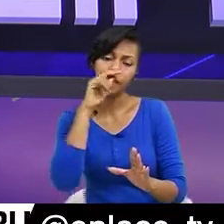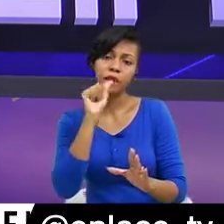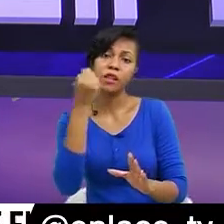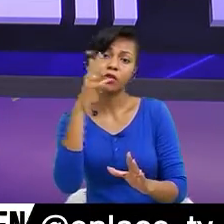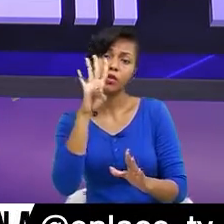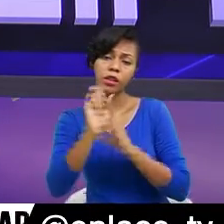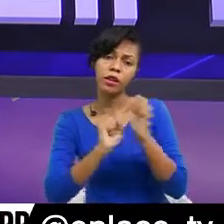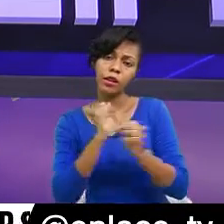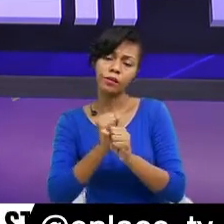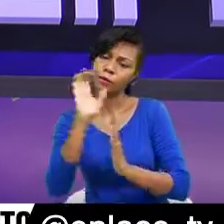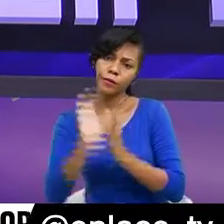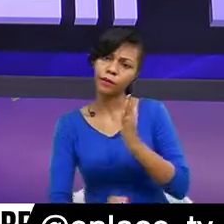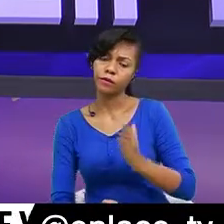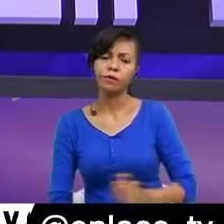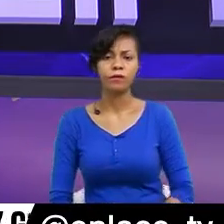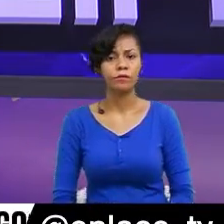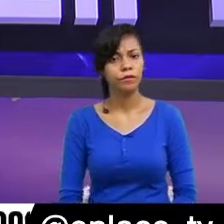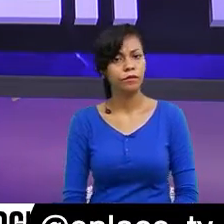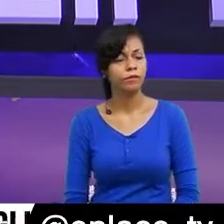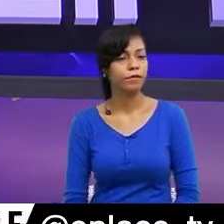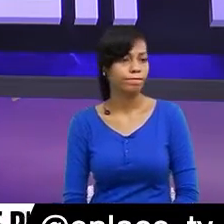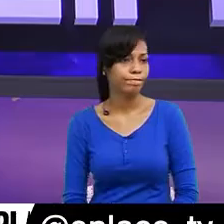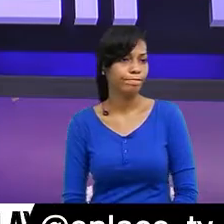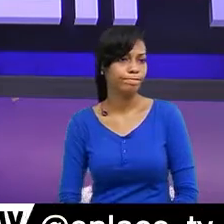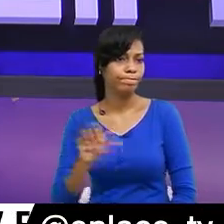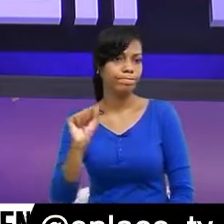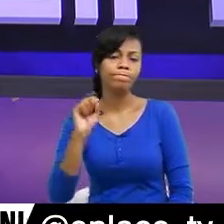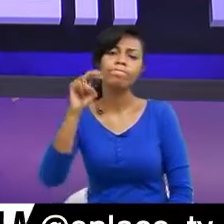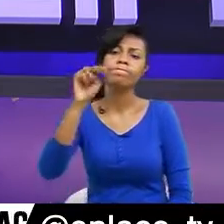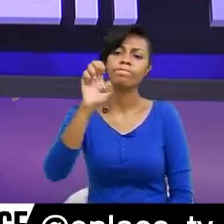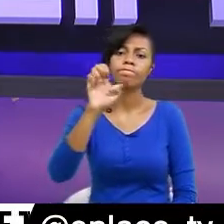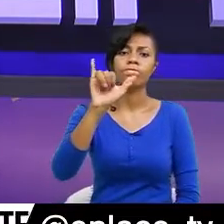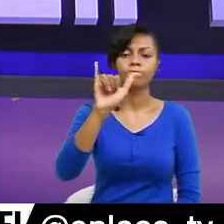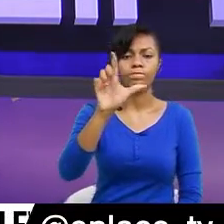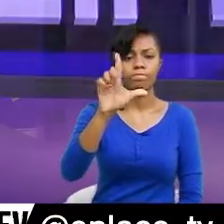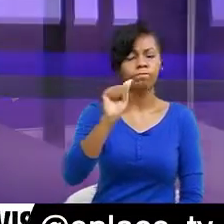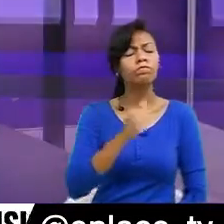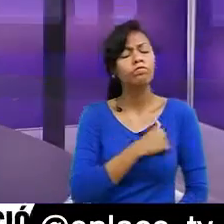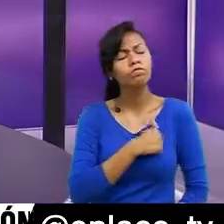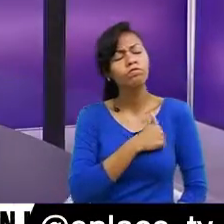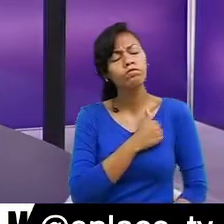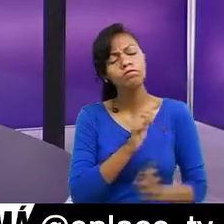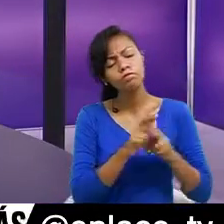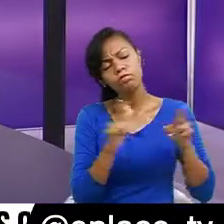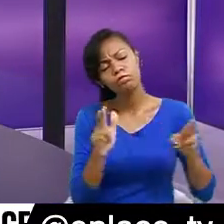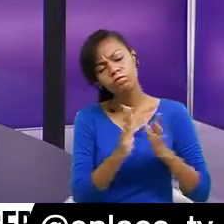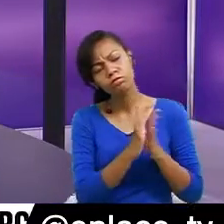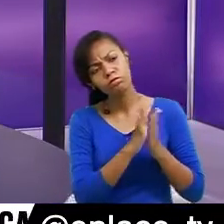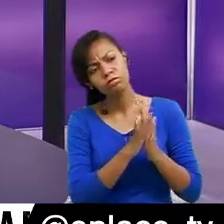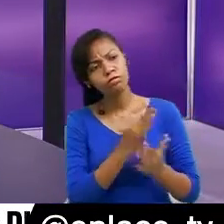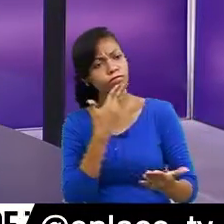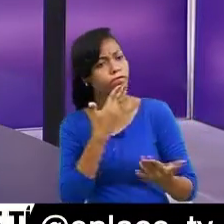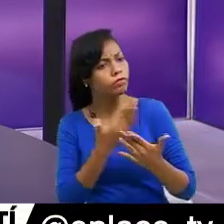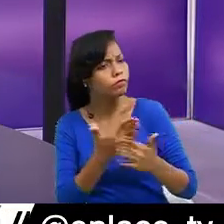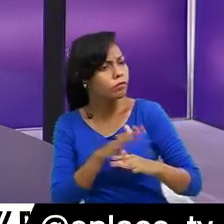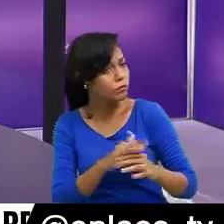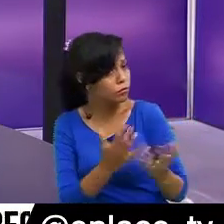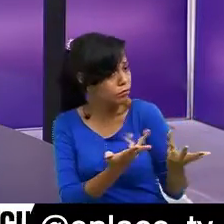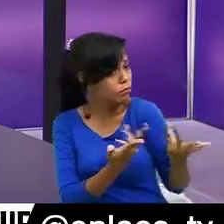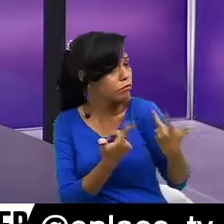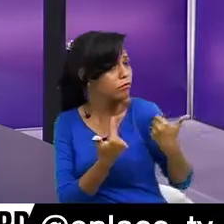edad. Vamos con nuestra periodista Neila Cosio para que nos amplíe esta información. Neila, muy buenas tardes para usted. ¿Qué nos puede decir